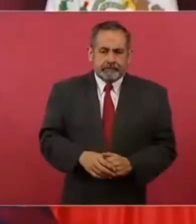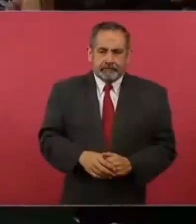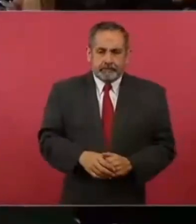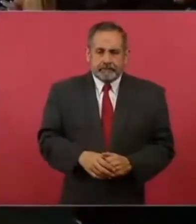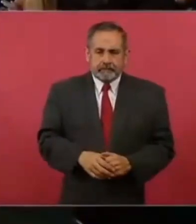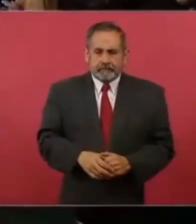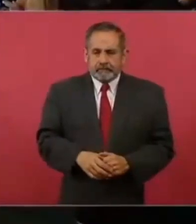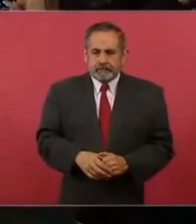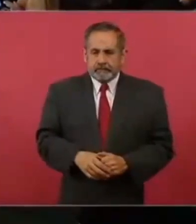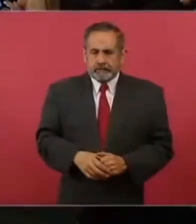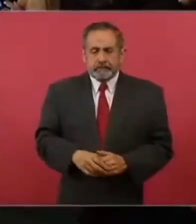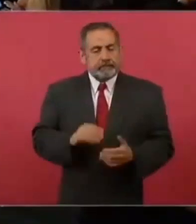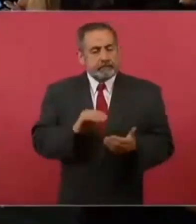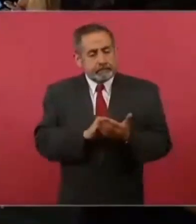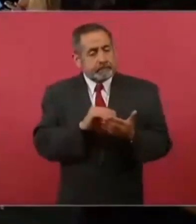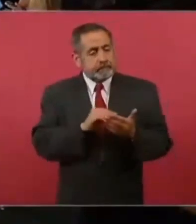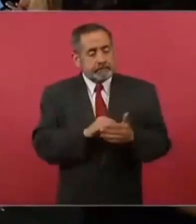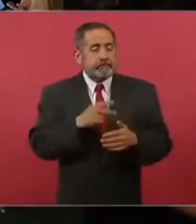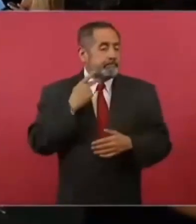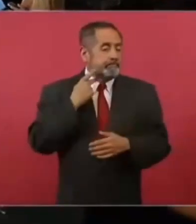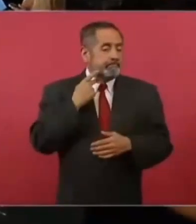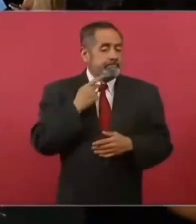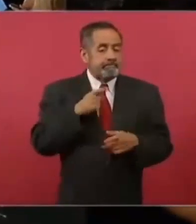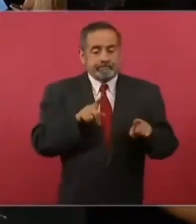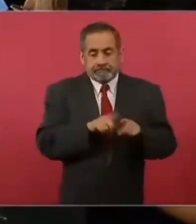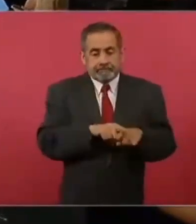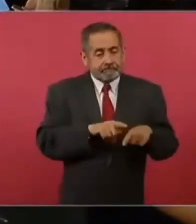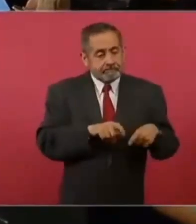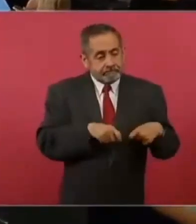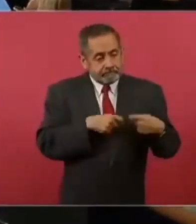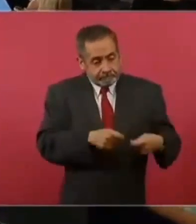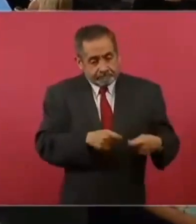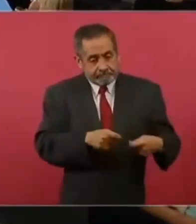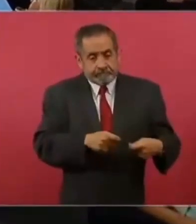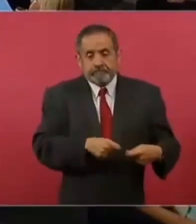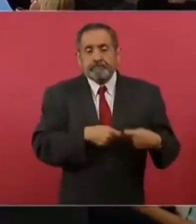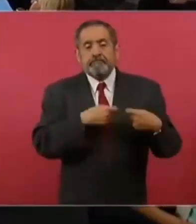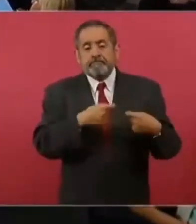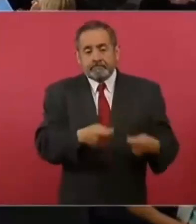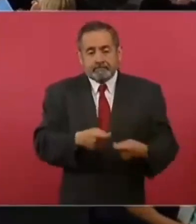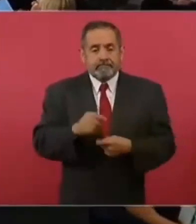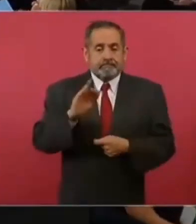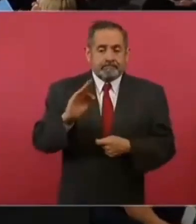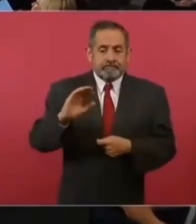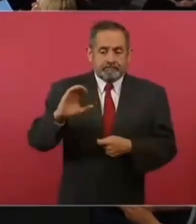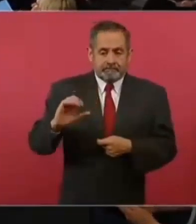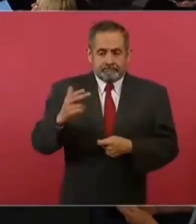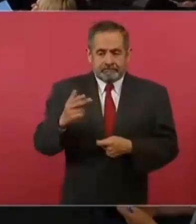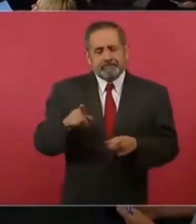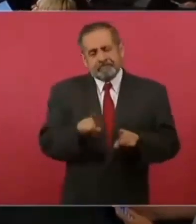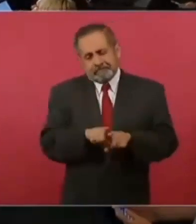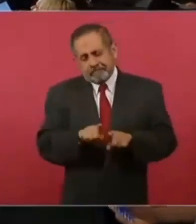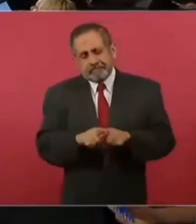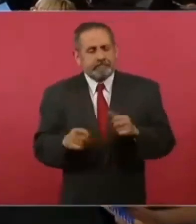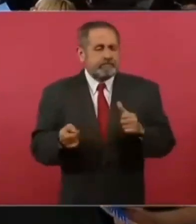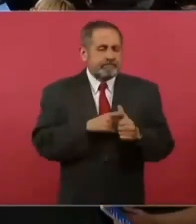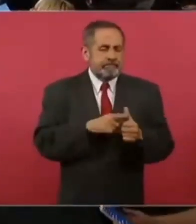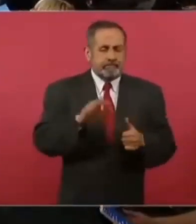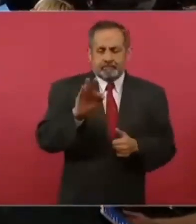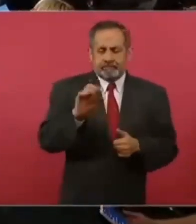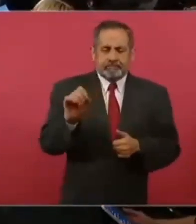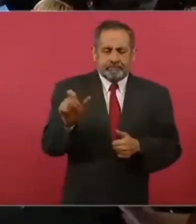Y continúa esa misma política con Calderón, digo, con Fox primero,